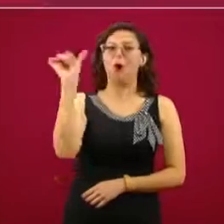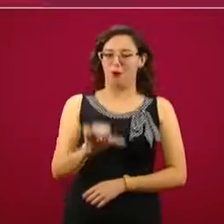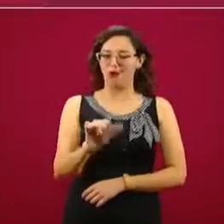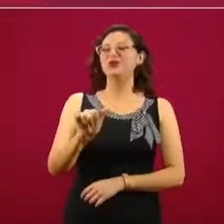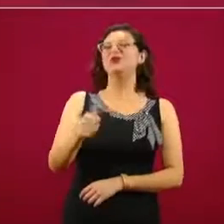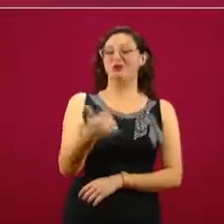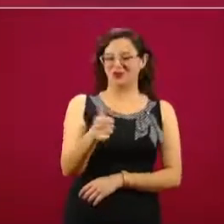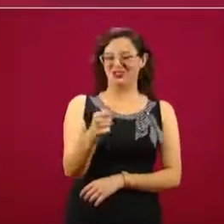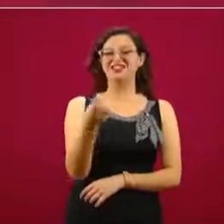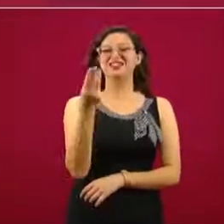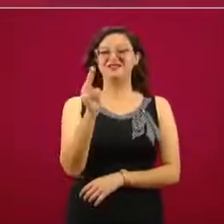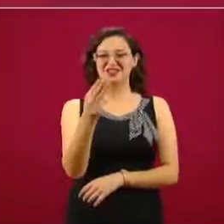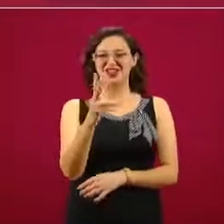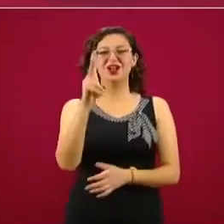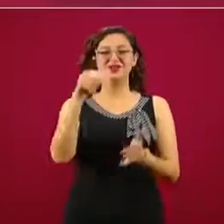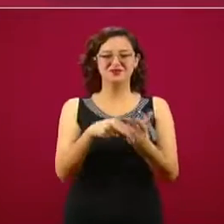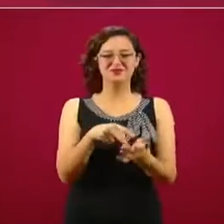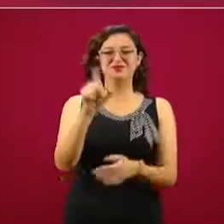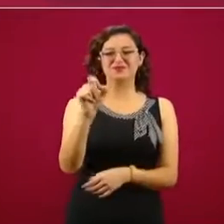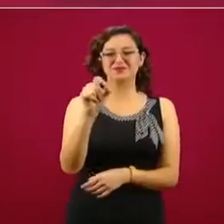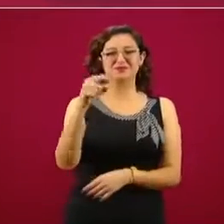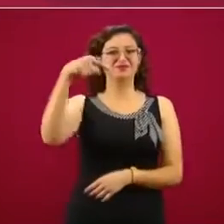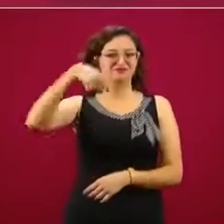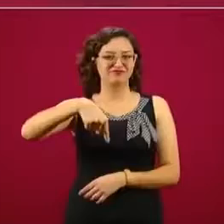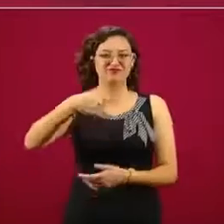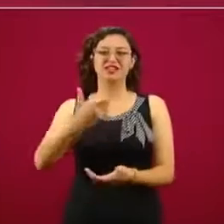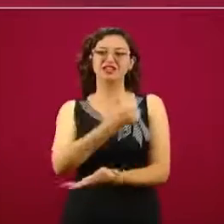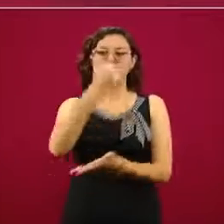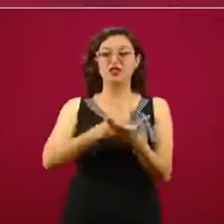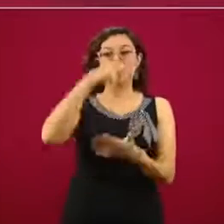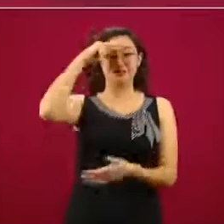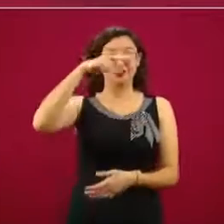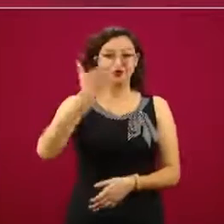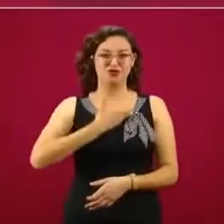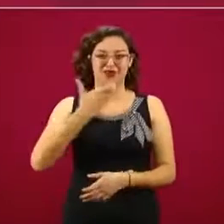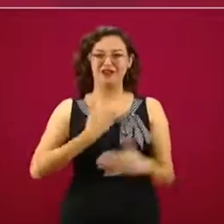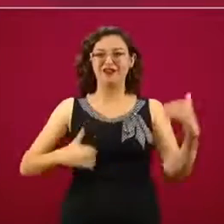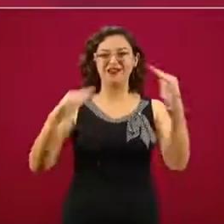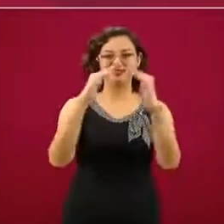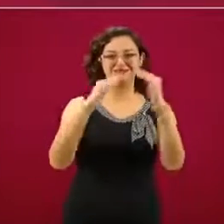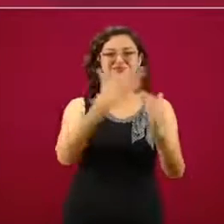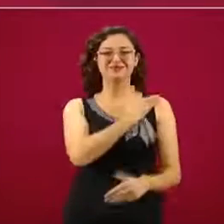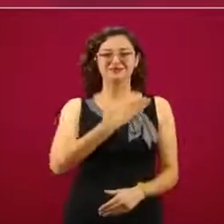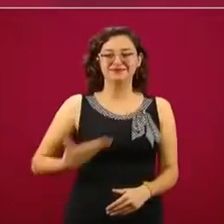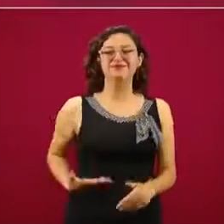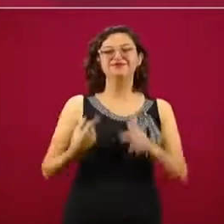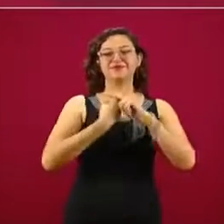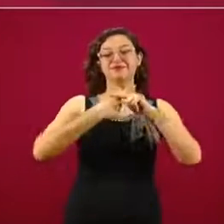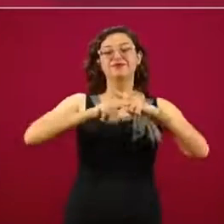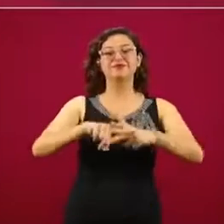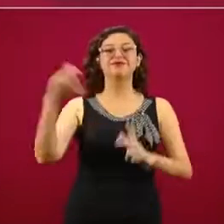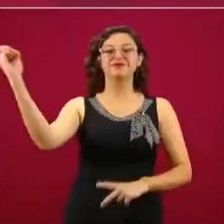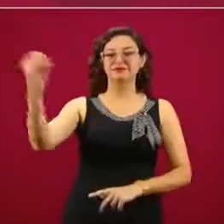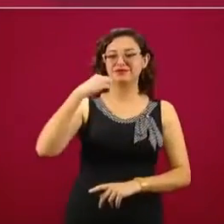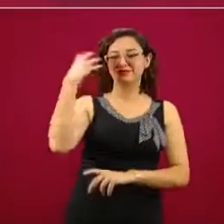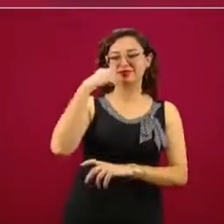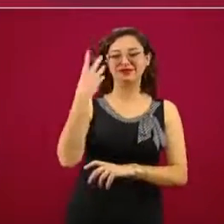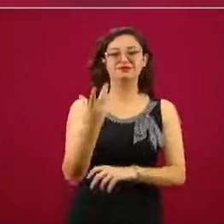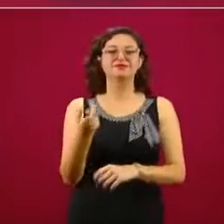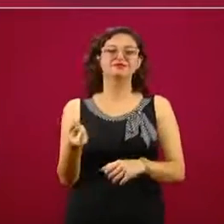de 2020 y estamos en el Palacio Nacional, en la Ciudad de México, y vamos a empezar la conferencia de prensa